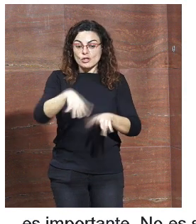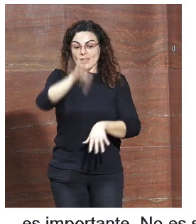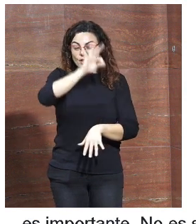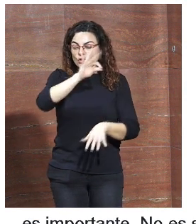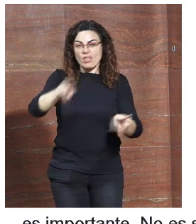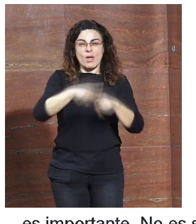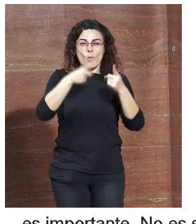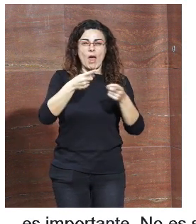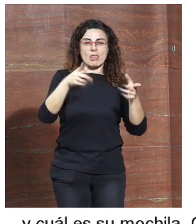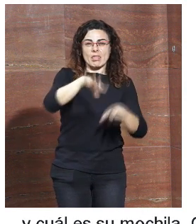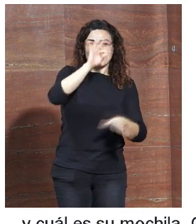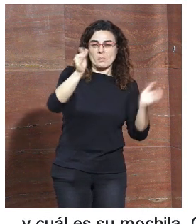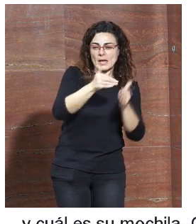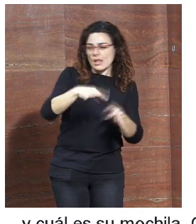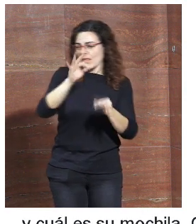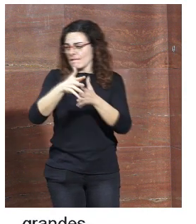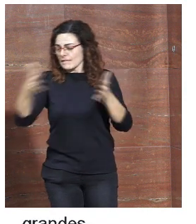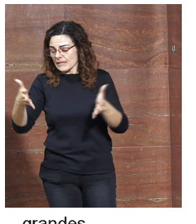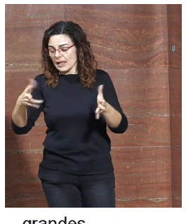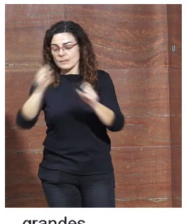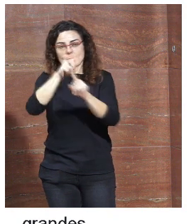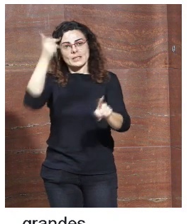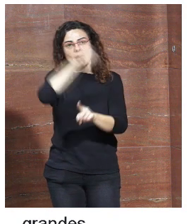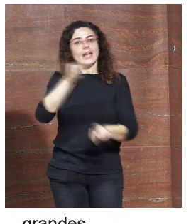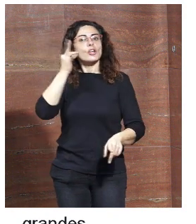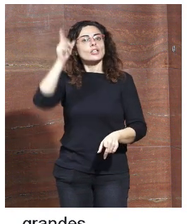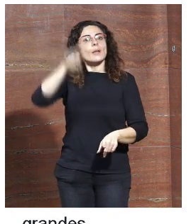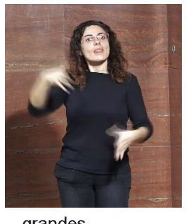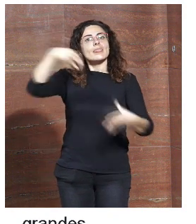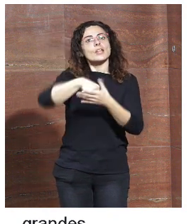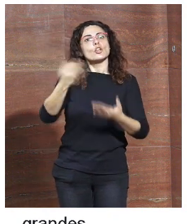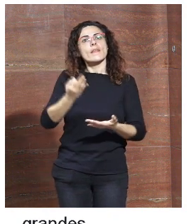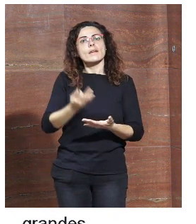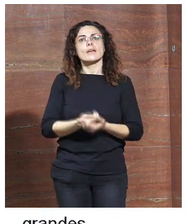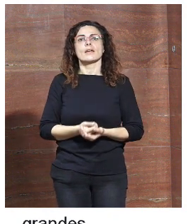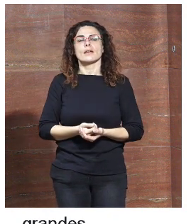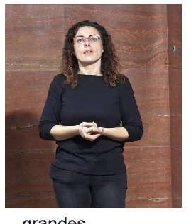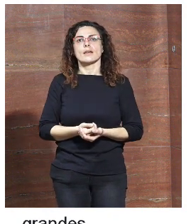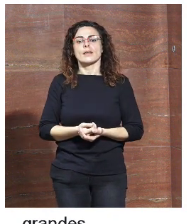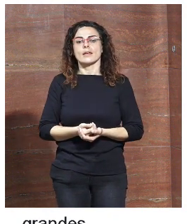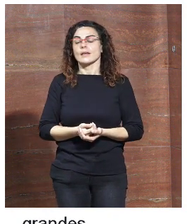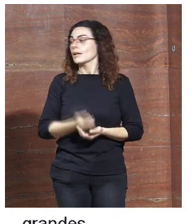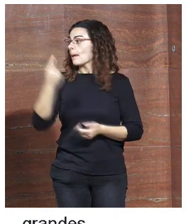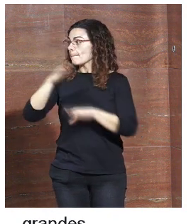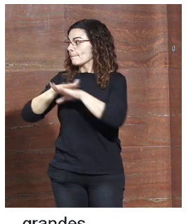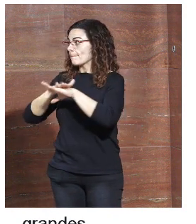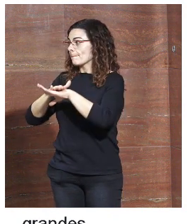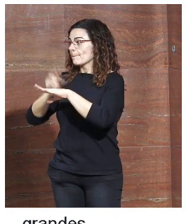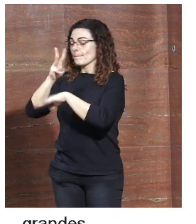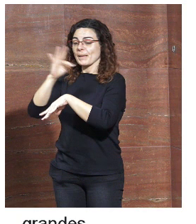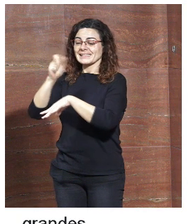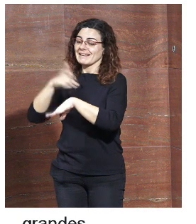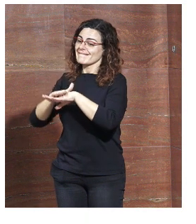grandes. Incorporar la perspectiva de género es también incorporar toda esta mirada. Pachi, por favor, esas